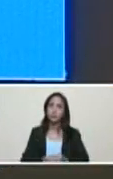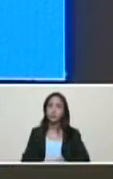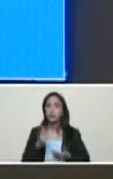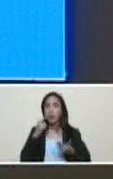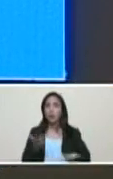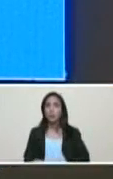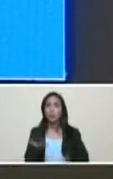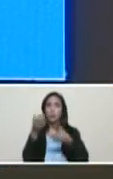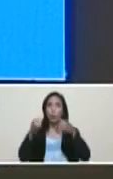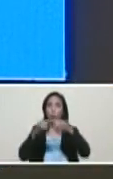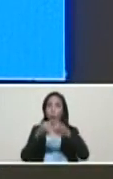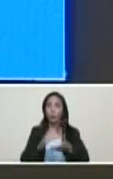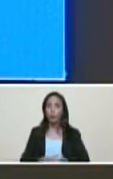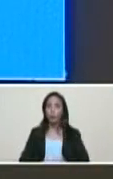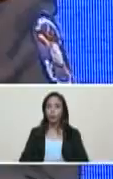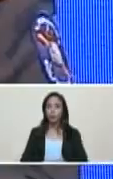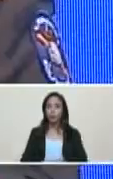Villegas,